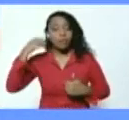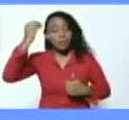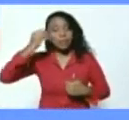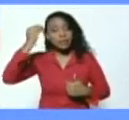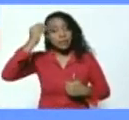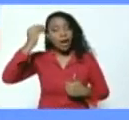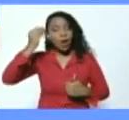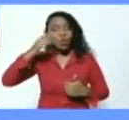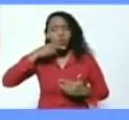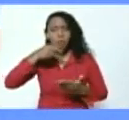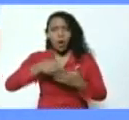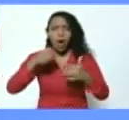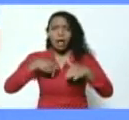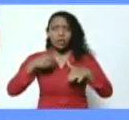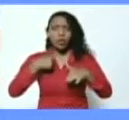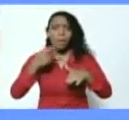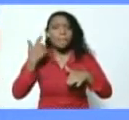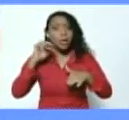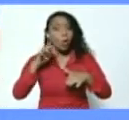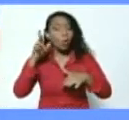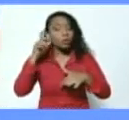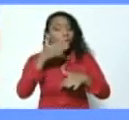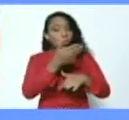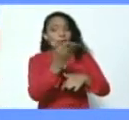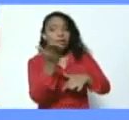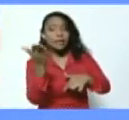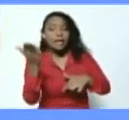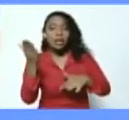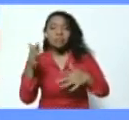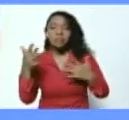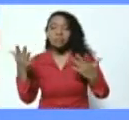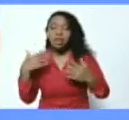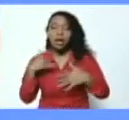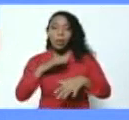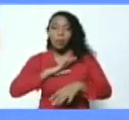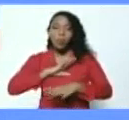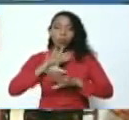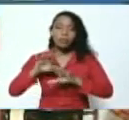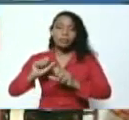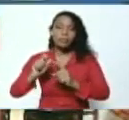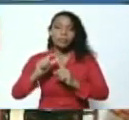mencionarlo acá, pero oyéndolo a ustedes, los que y las que tomaron la palabra,